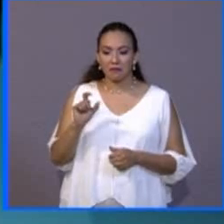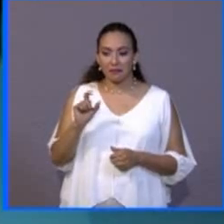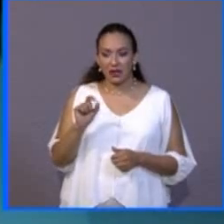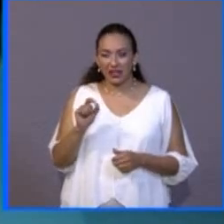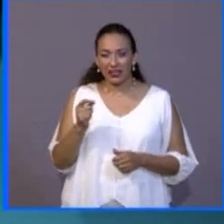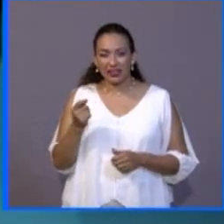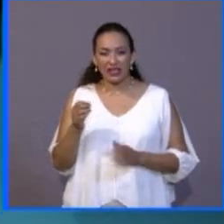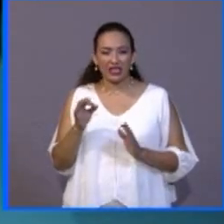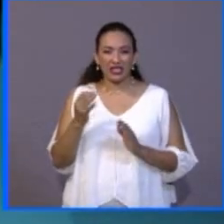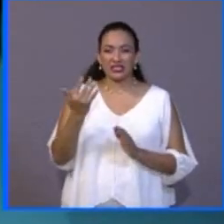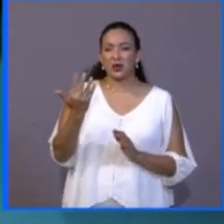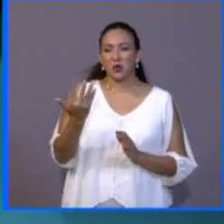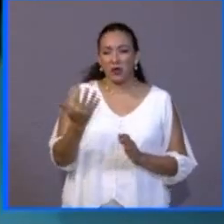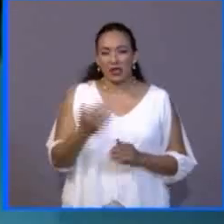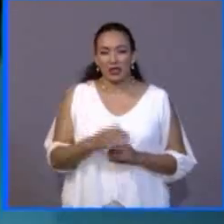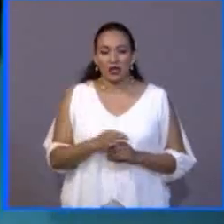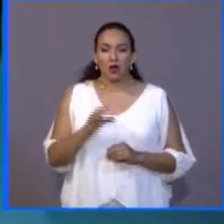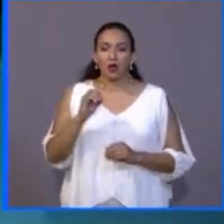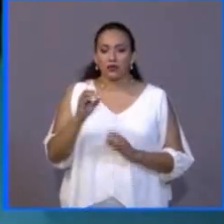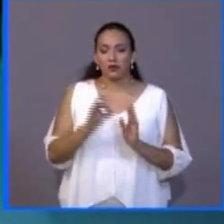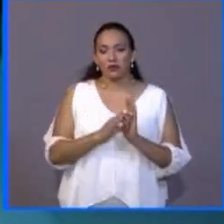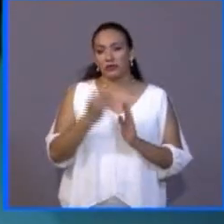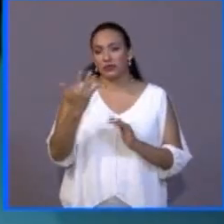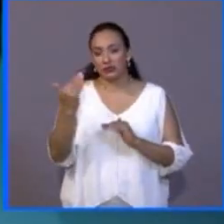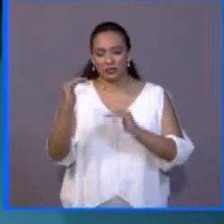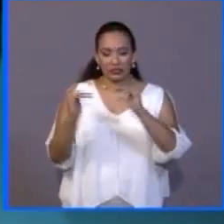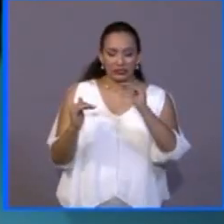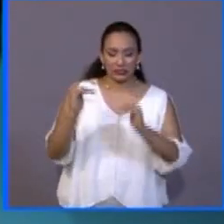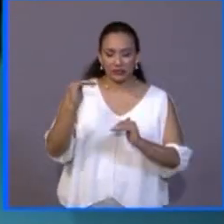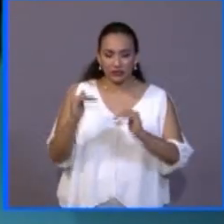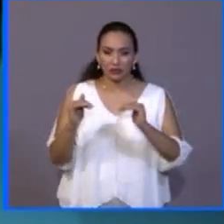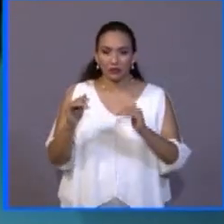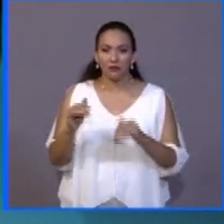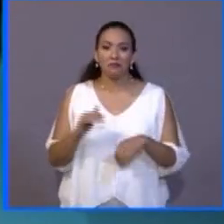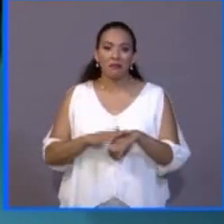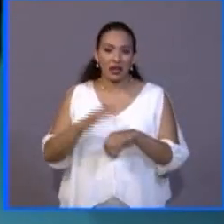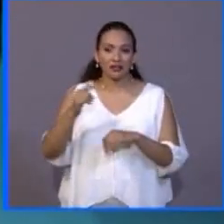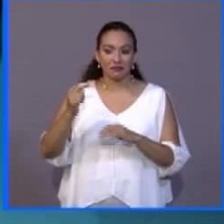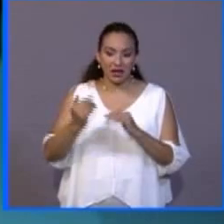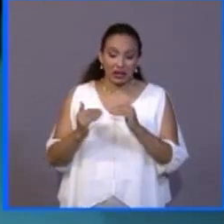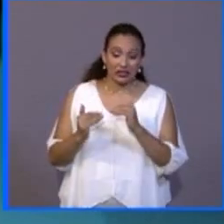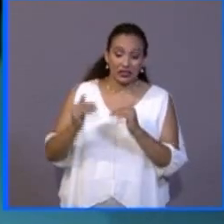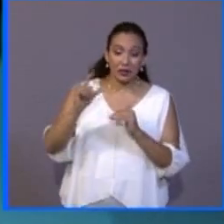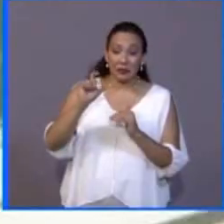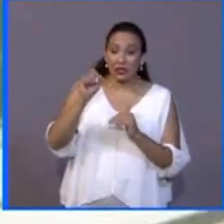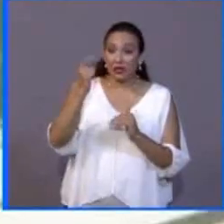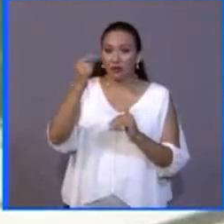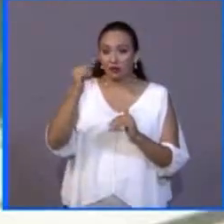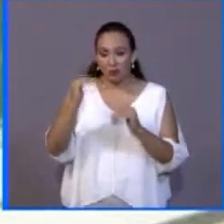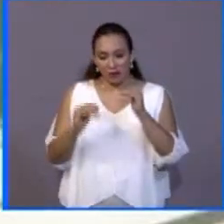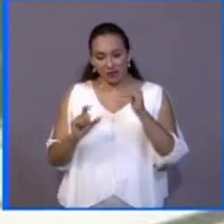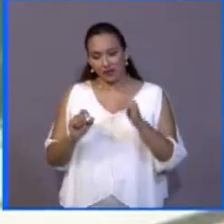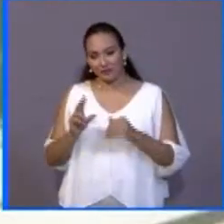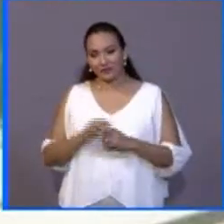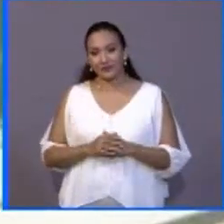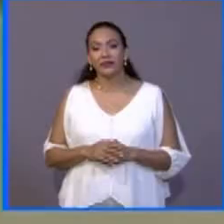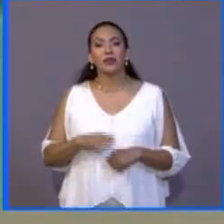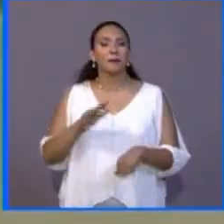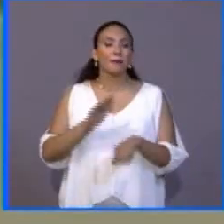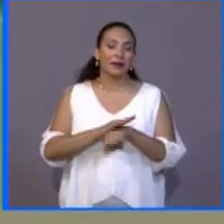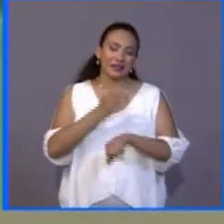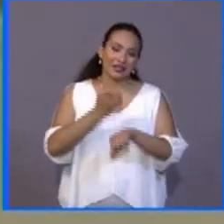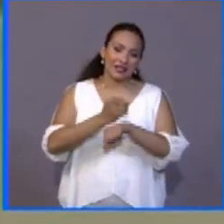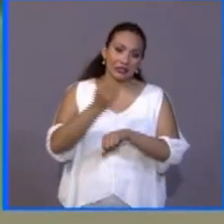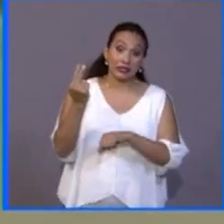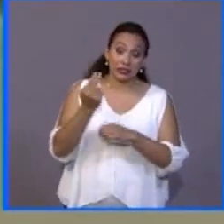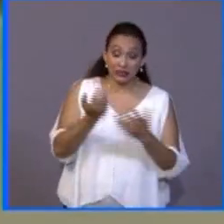2050 más menos 0.5, es decir, más hacia los 21 que hacia los 20. Las principales entidades que